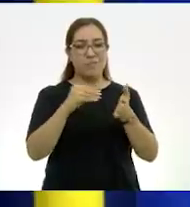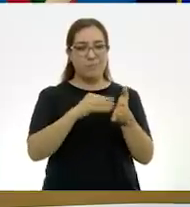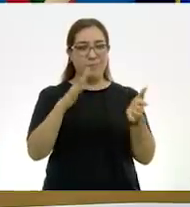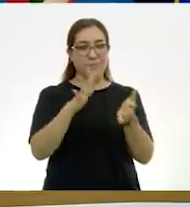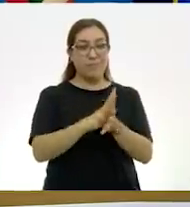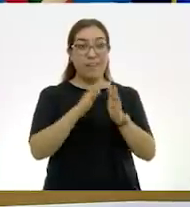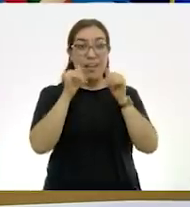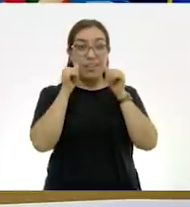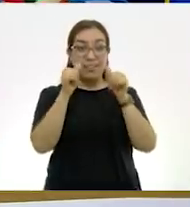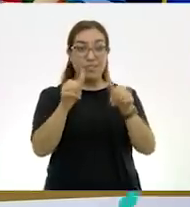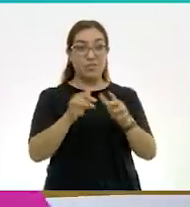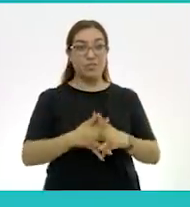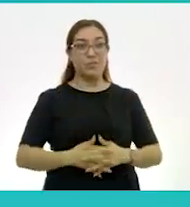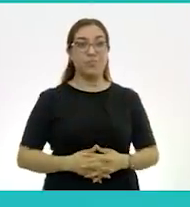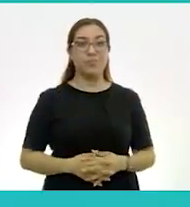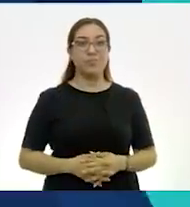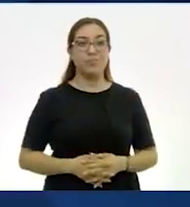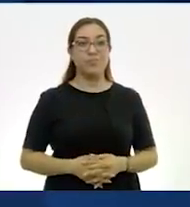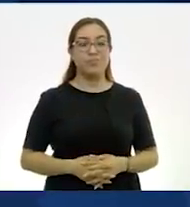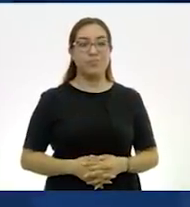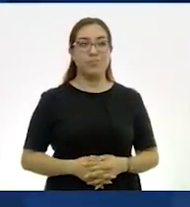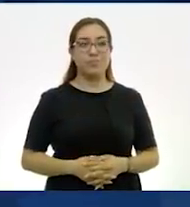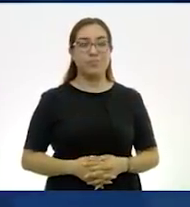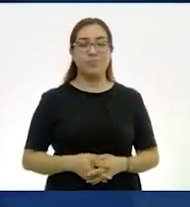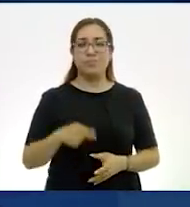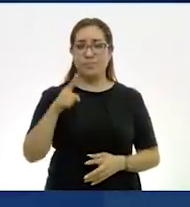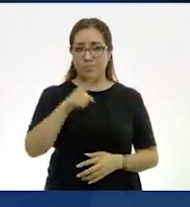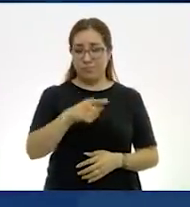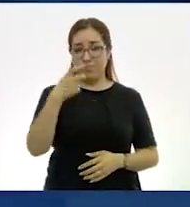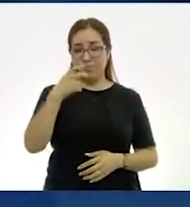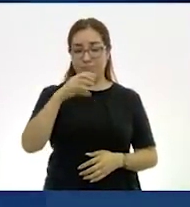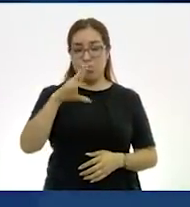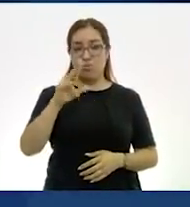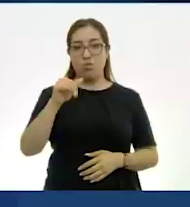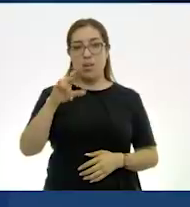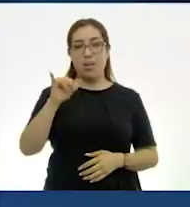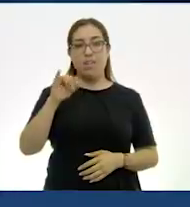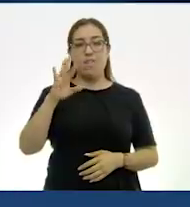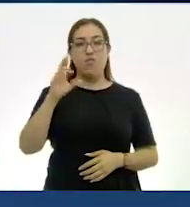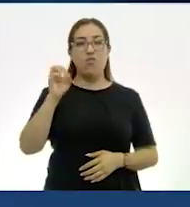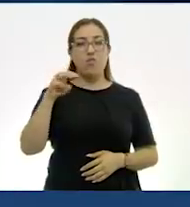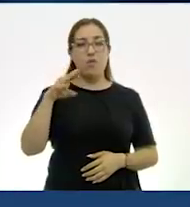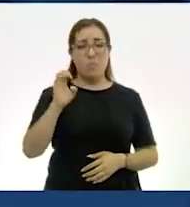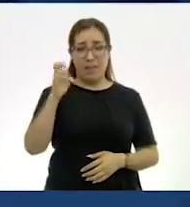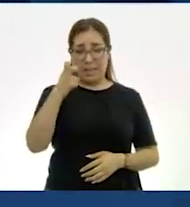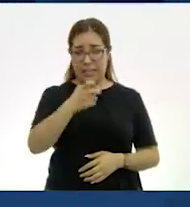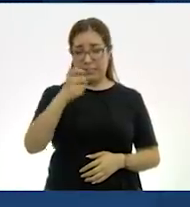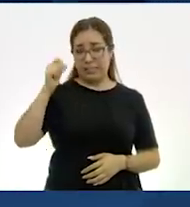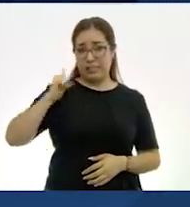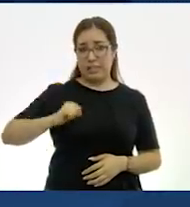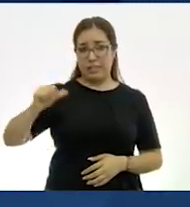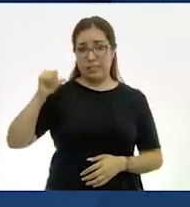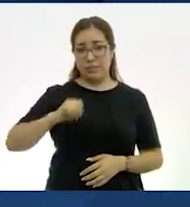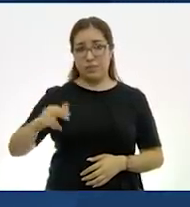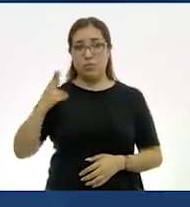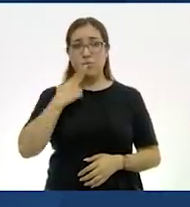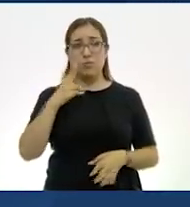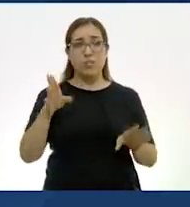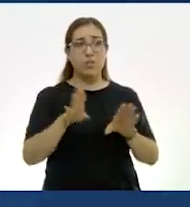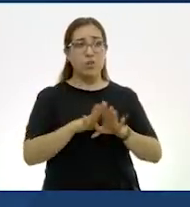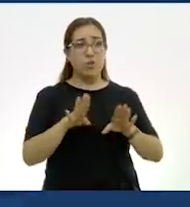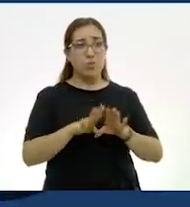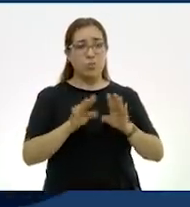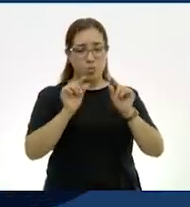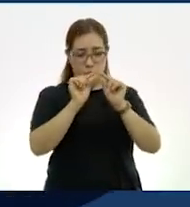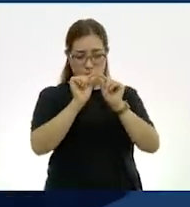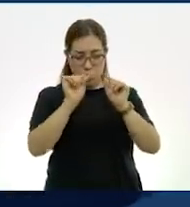mucha atención. La caligrafía cuneiforme, inscrita sobre tablillas de arcilla fresca con pequeñas cuñas que dejaban un trazo